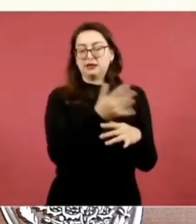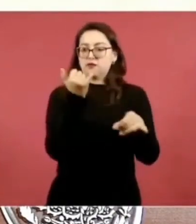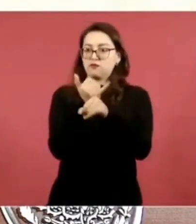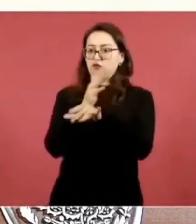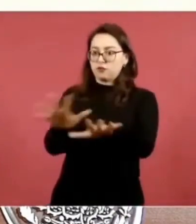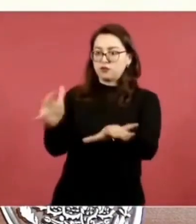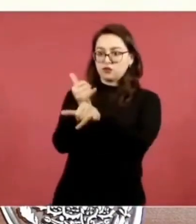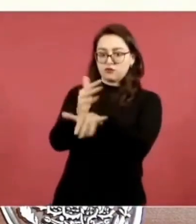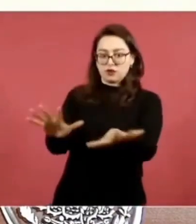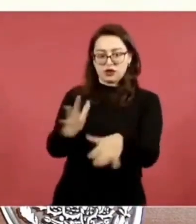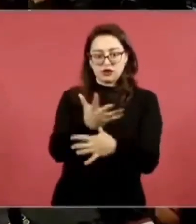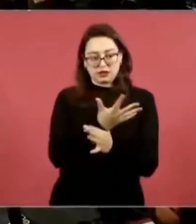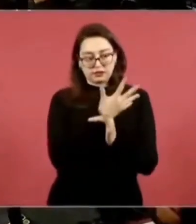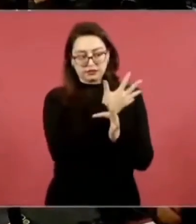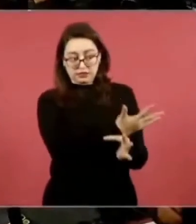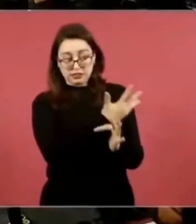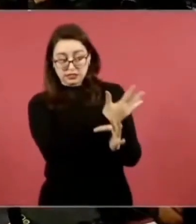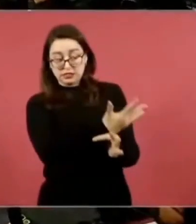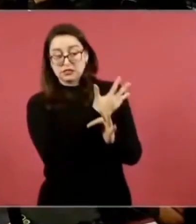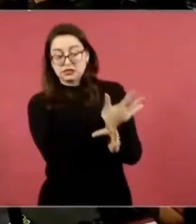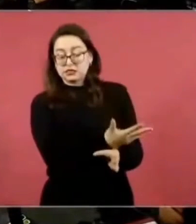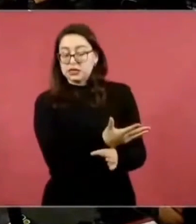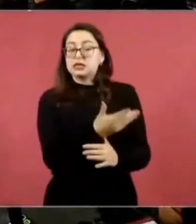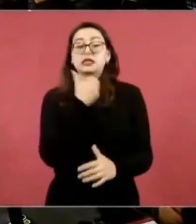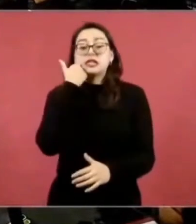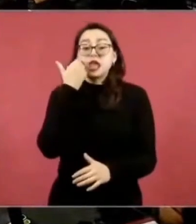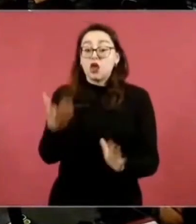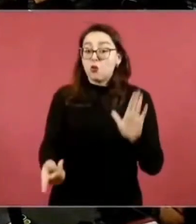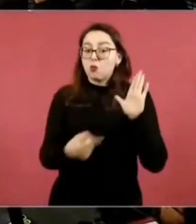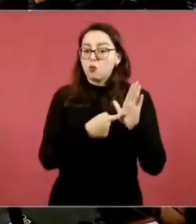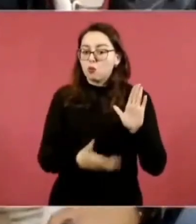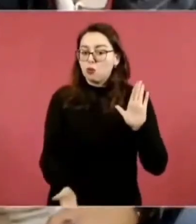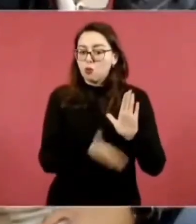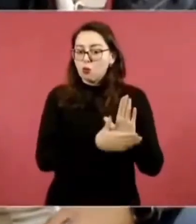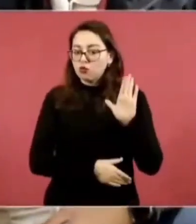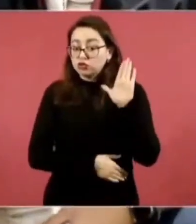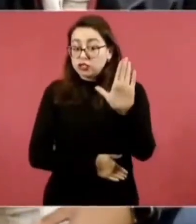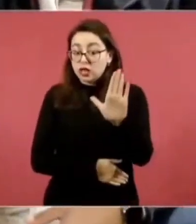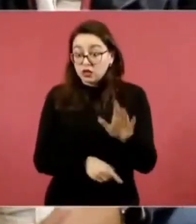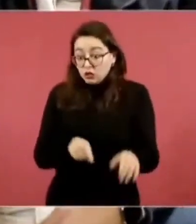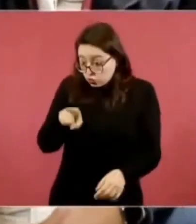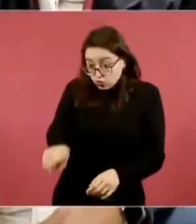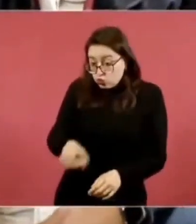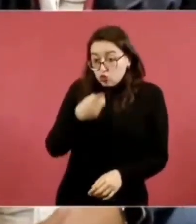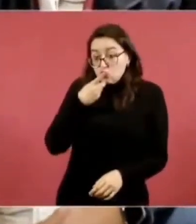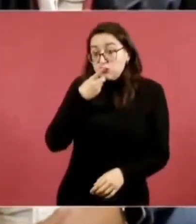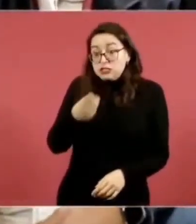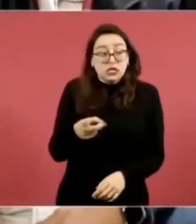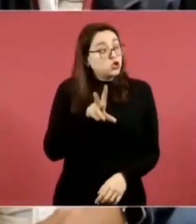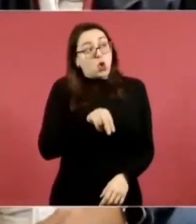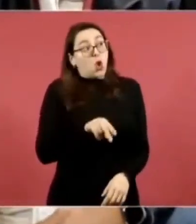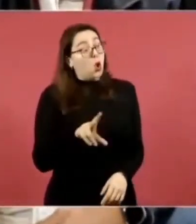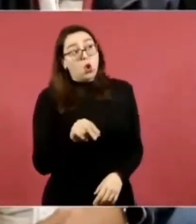lo que ha dicho la señora Carla, sí, por lo que tú dices que me están